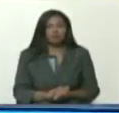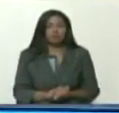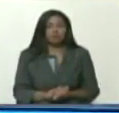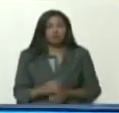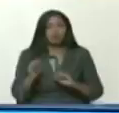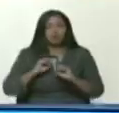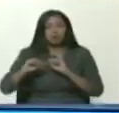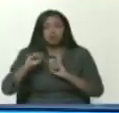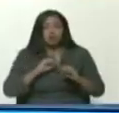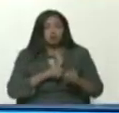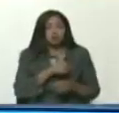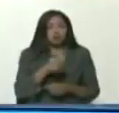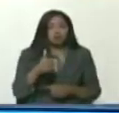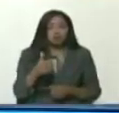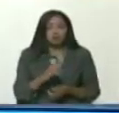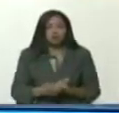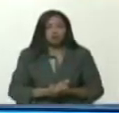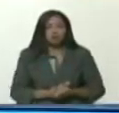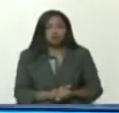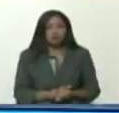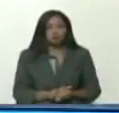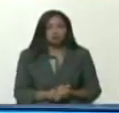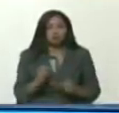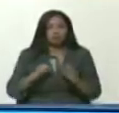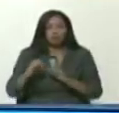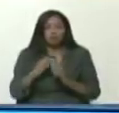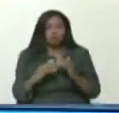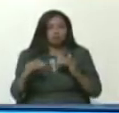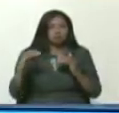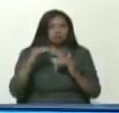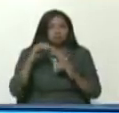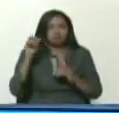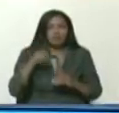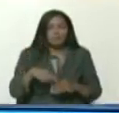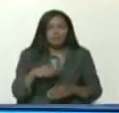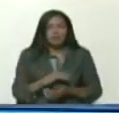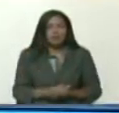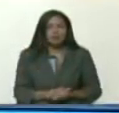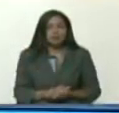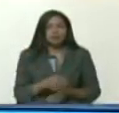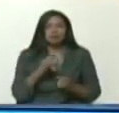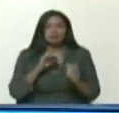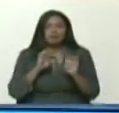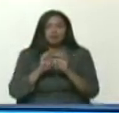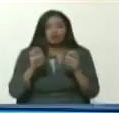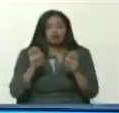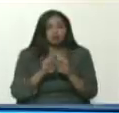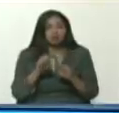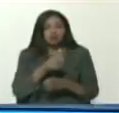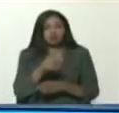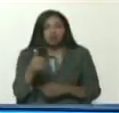Movimiento de movimientos. El movimiento magisterial de educadores y educadoras. El movimiento de